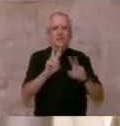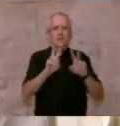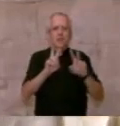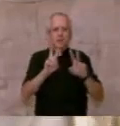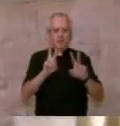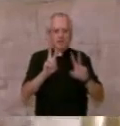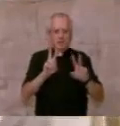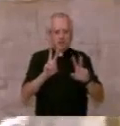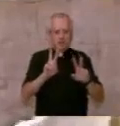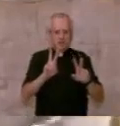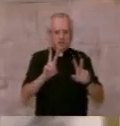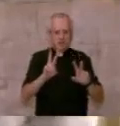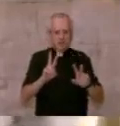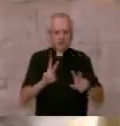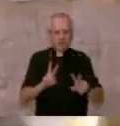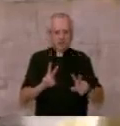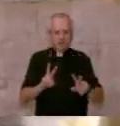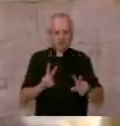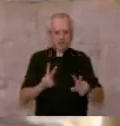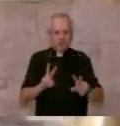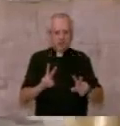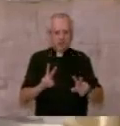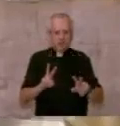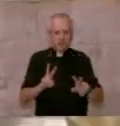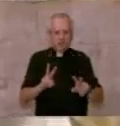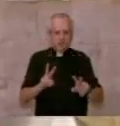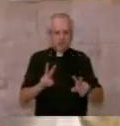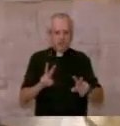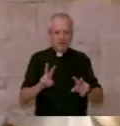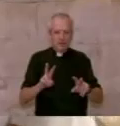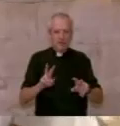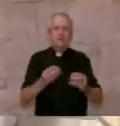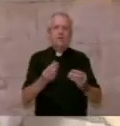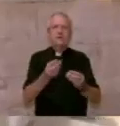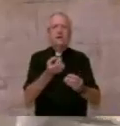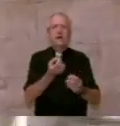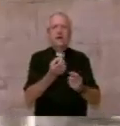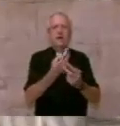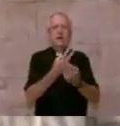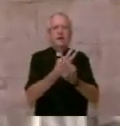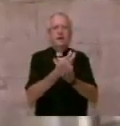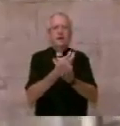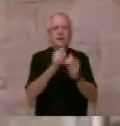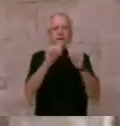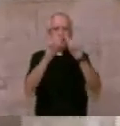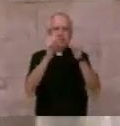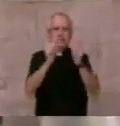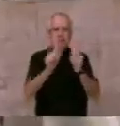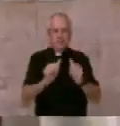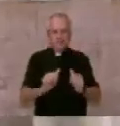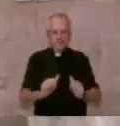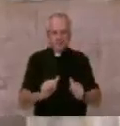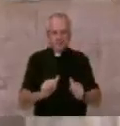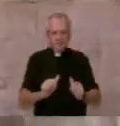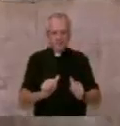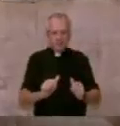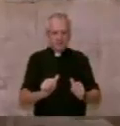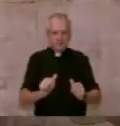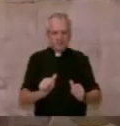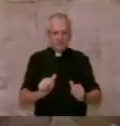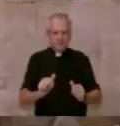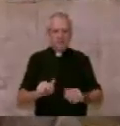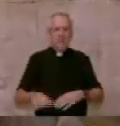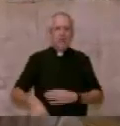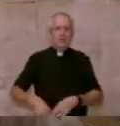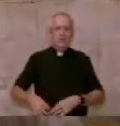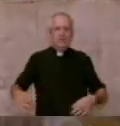obispo, Monseñor Sergi, va a besar la reliquia de la imagen de la cinta,